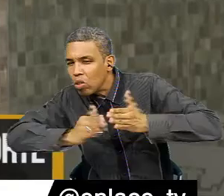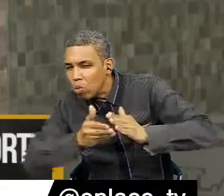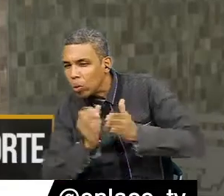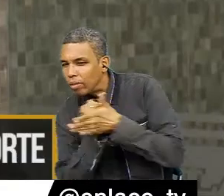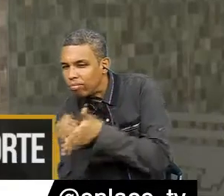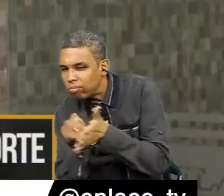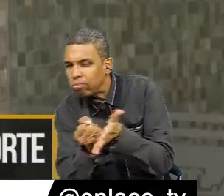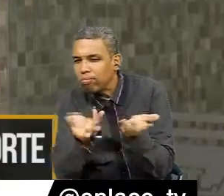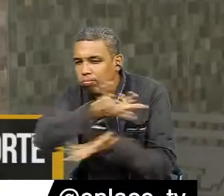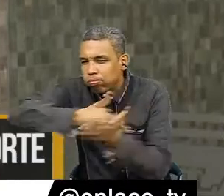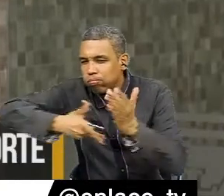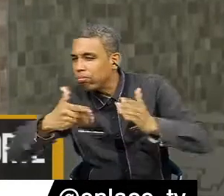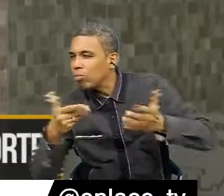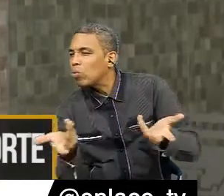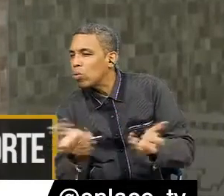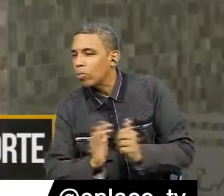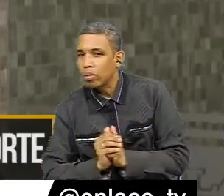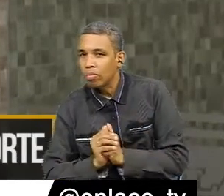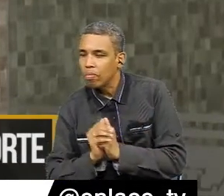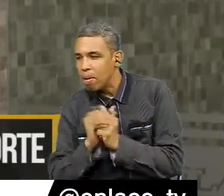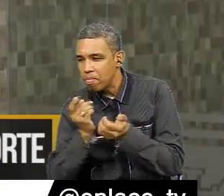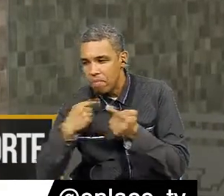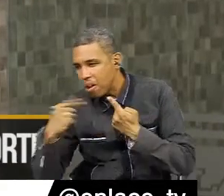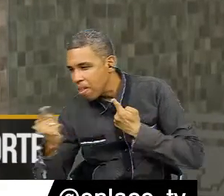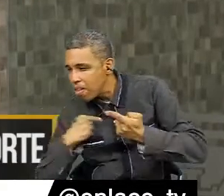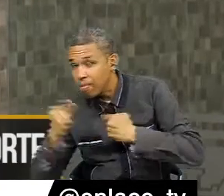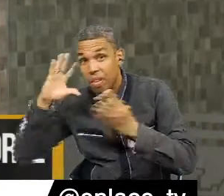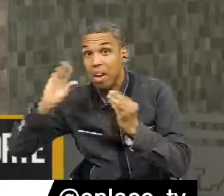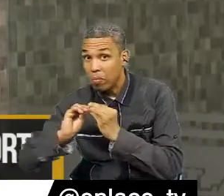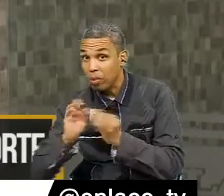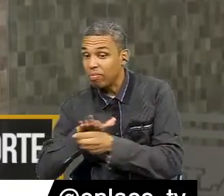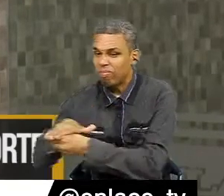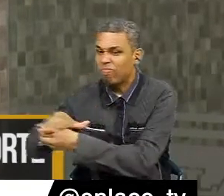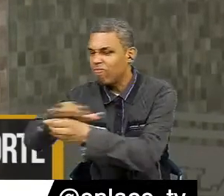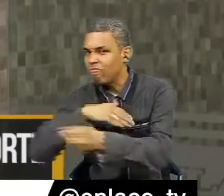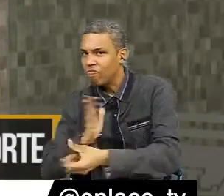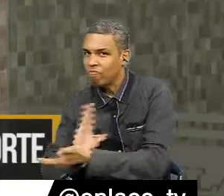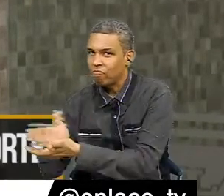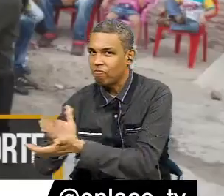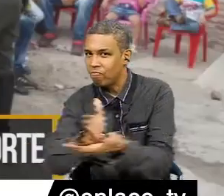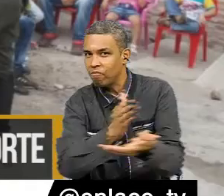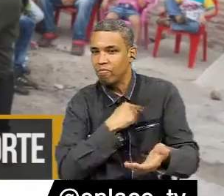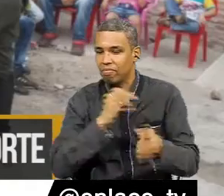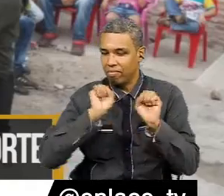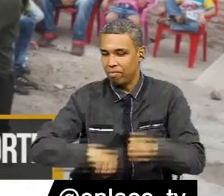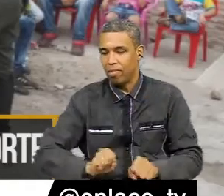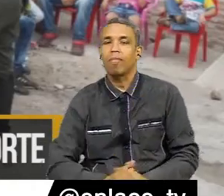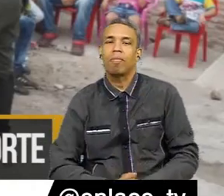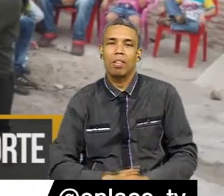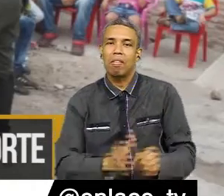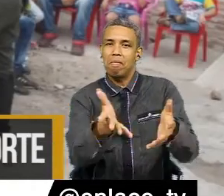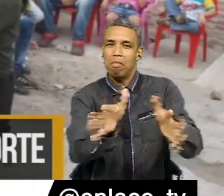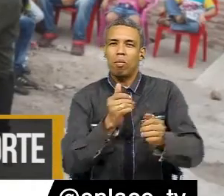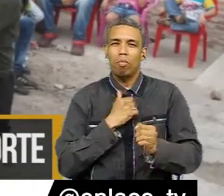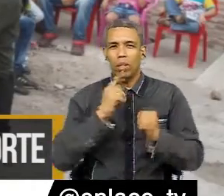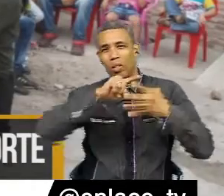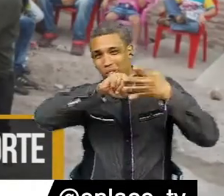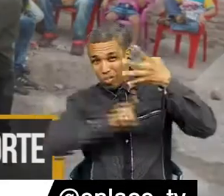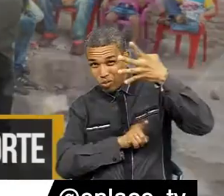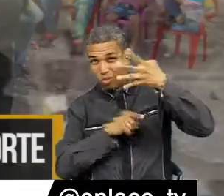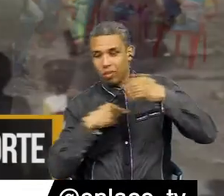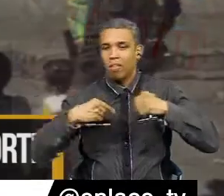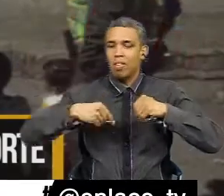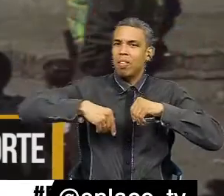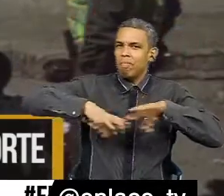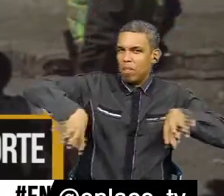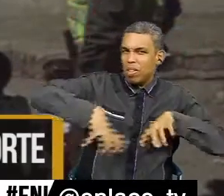prontos a estar dando esta pequeña alegría y tarde esparcimiento a la comunidad de diferentes barrios. Por lo menos 4 actividades como estas a la